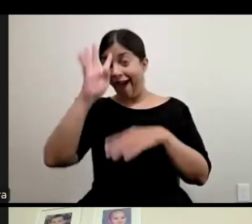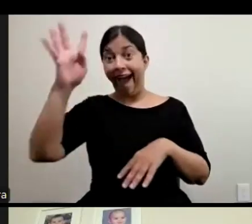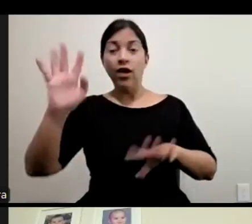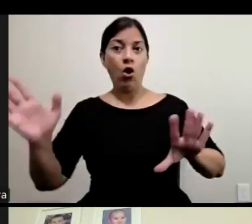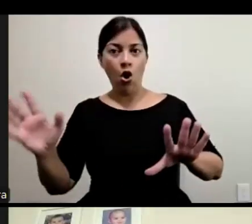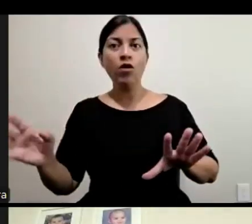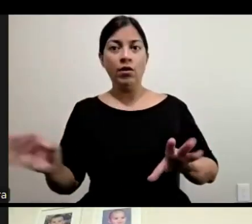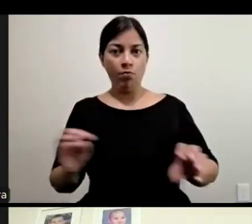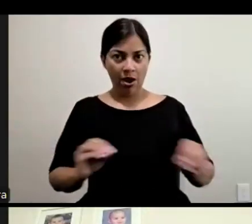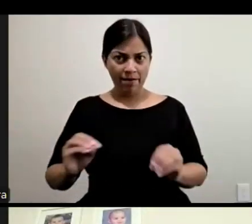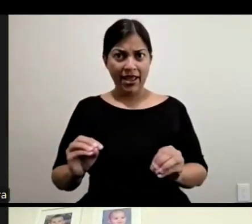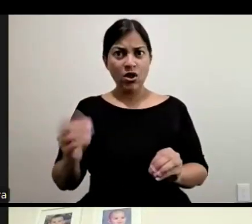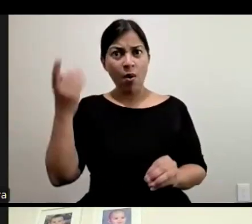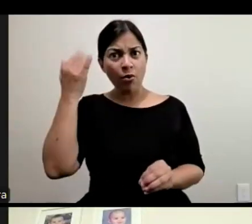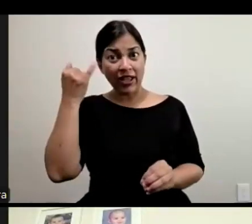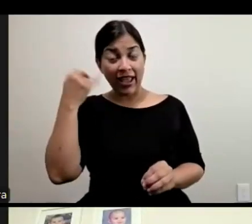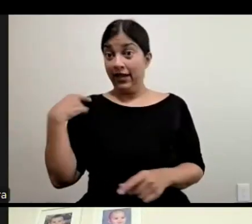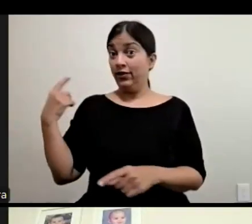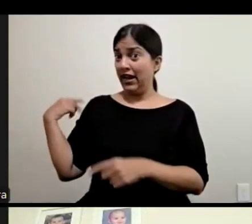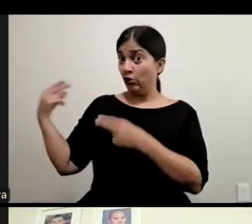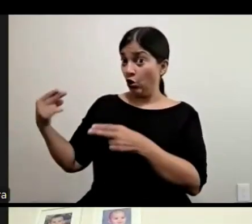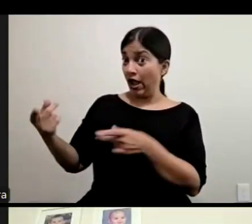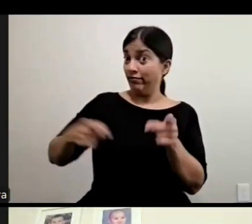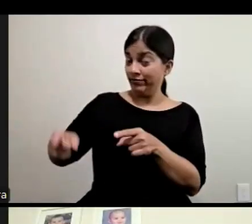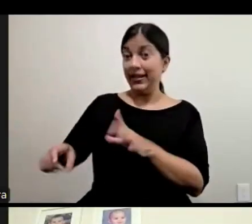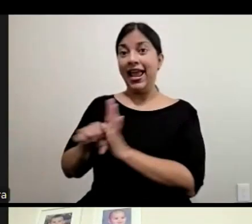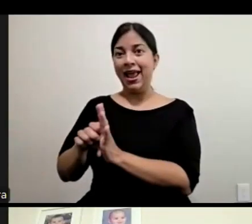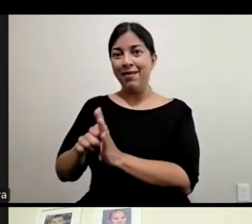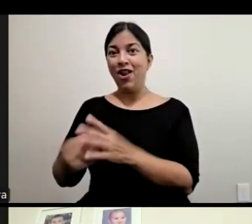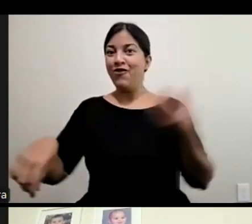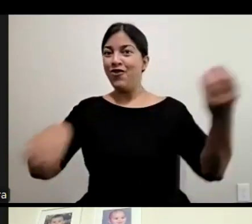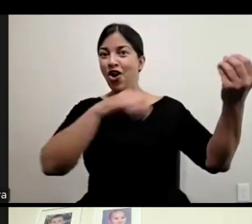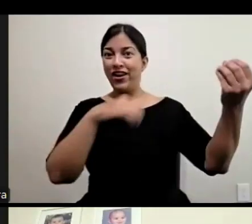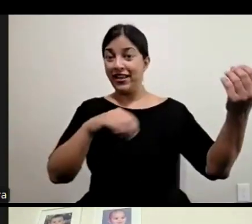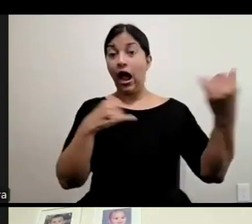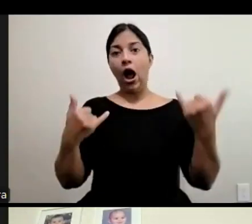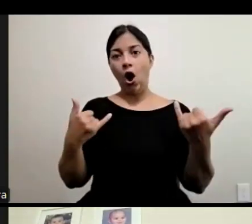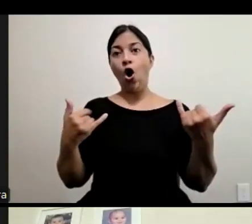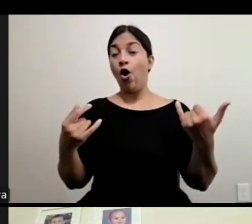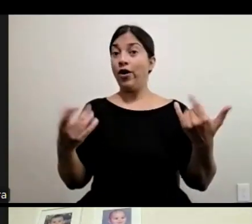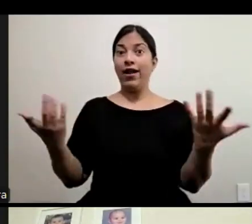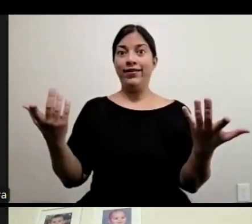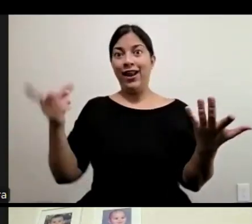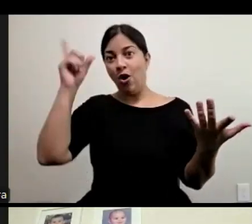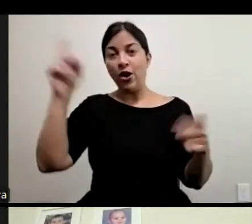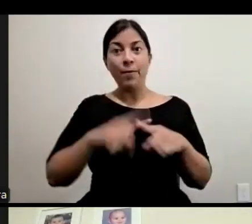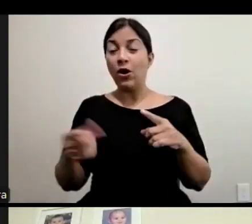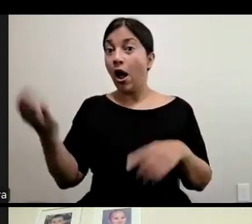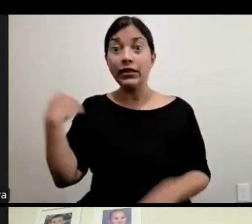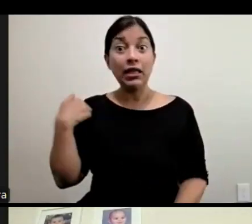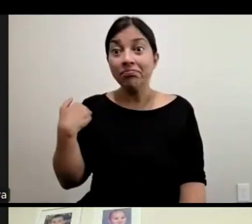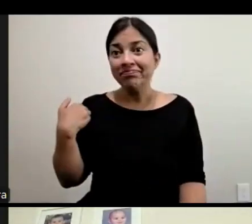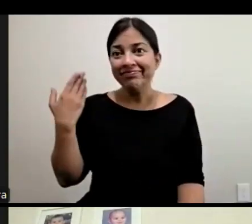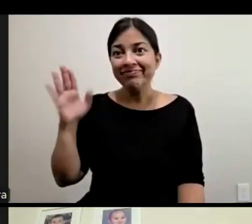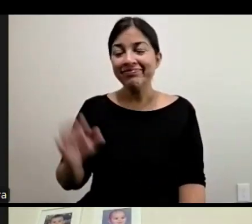de tal cosa, porque mira, el violín, claro, es tan lógico ahora cuando lo ves, pero tú no sabías por qué la mano estaba acá, ¿entiendes? No, la